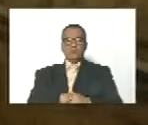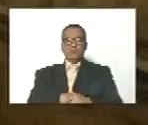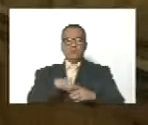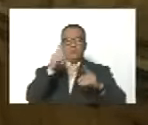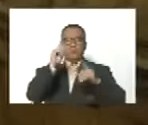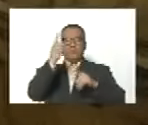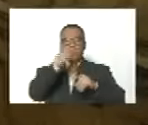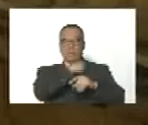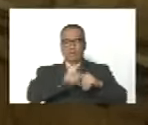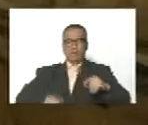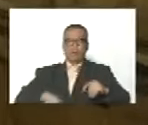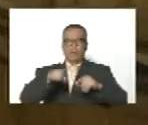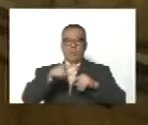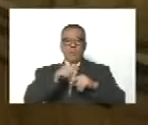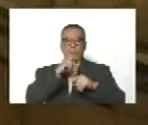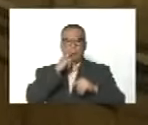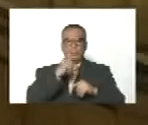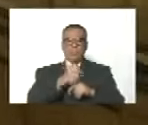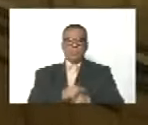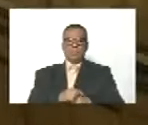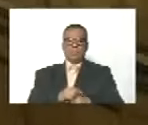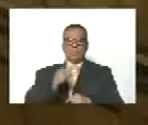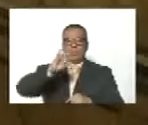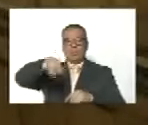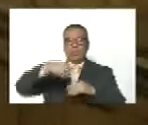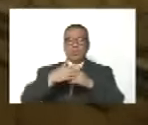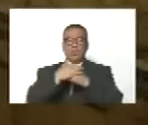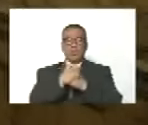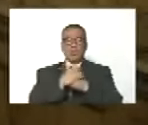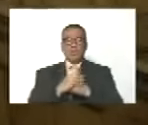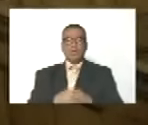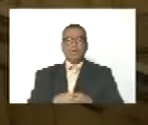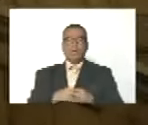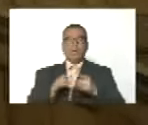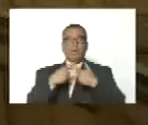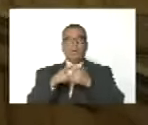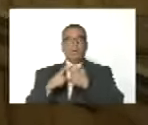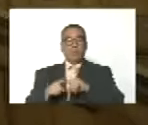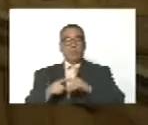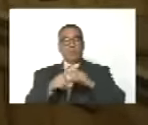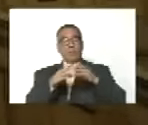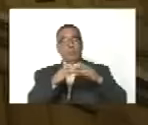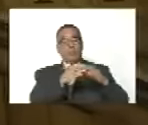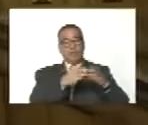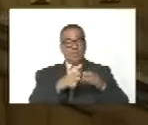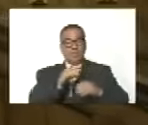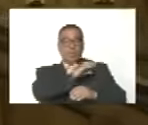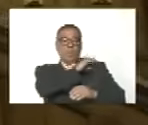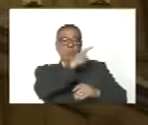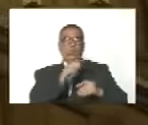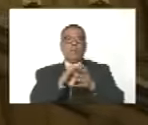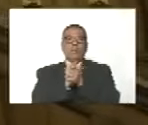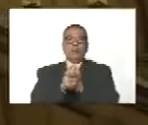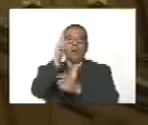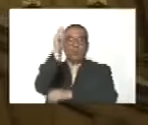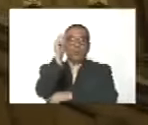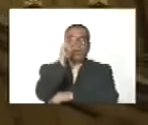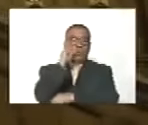Ciudadano presidente Jorge Rodríguez y demás miembros de la Junta Directiva, colegas